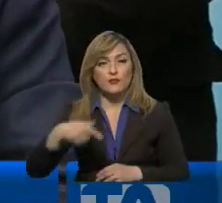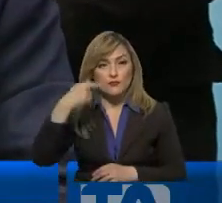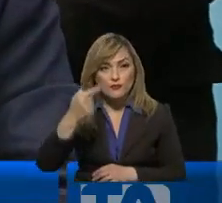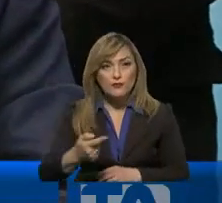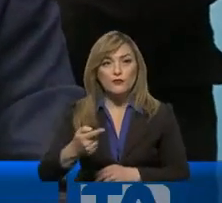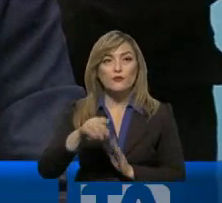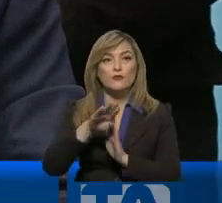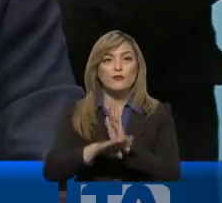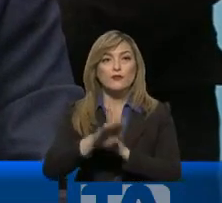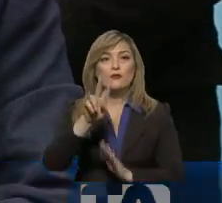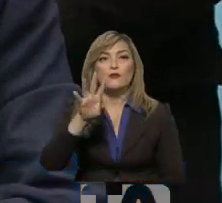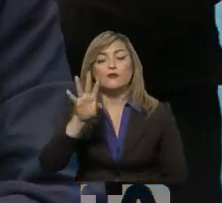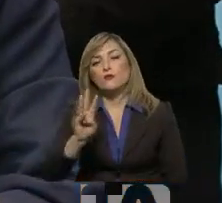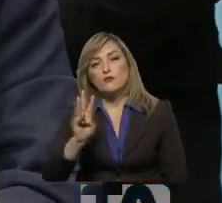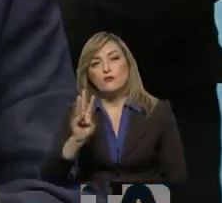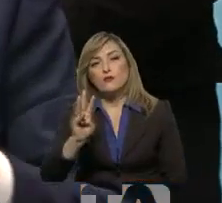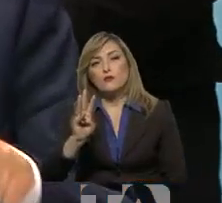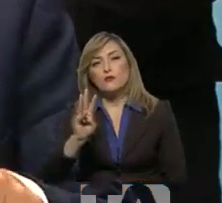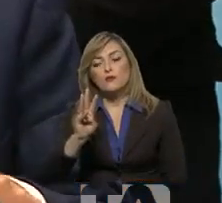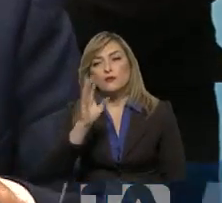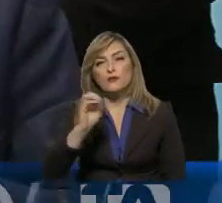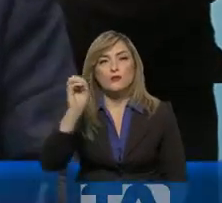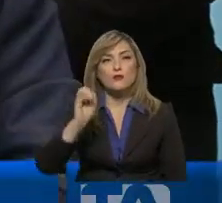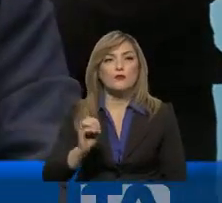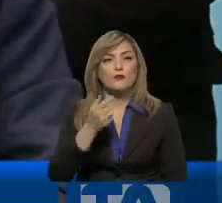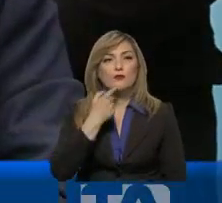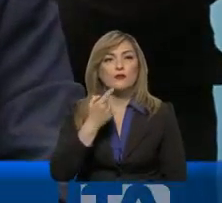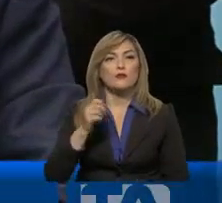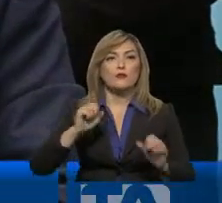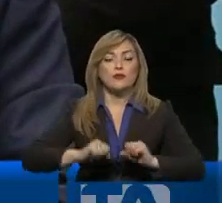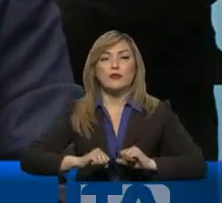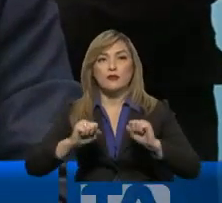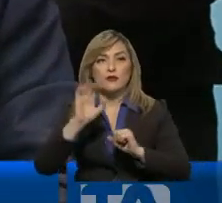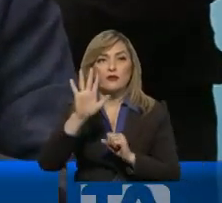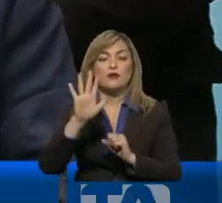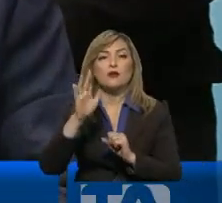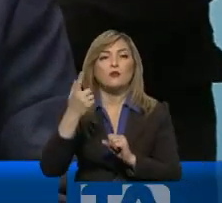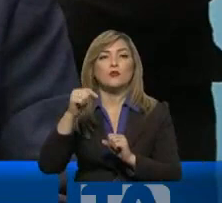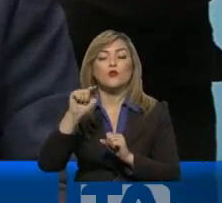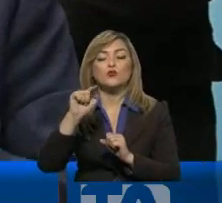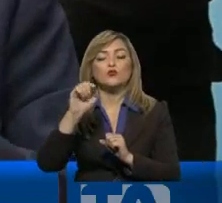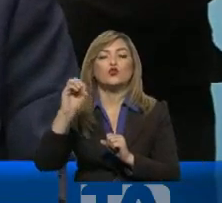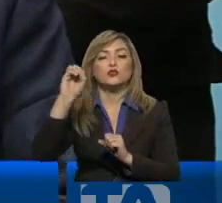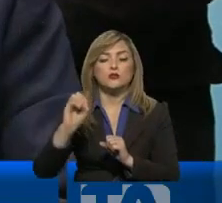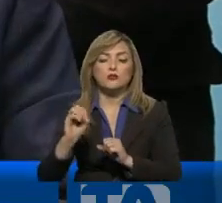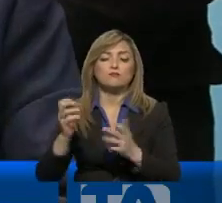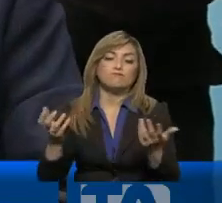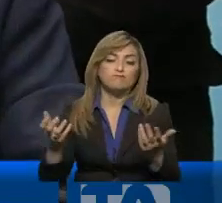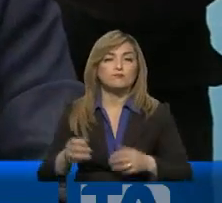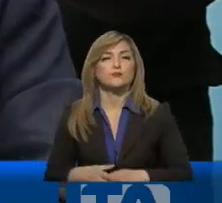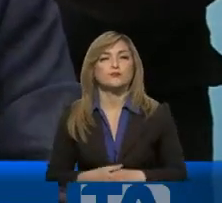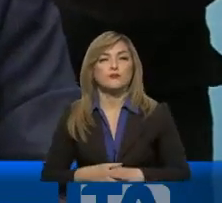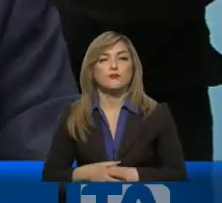redujeron 26% de esas cuotas cuando decía que solamente lo podrían hacer un 5%. Por lo tanto, estos